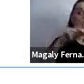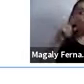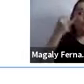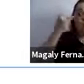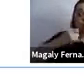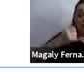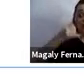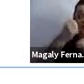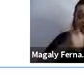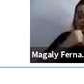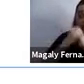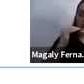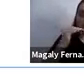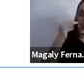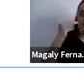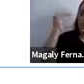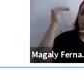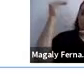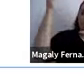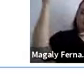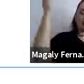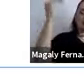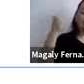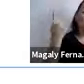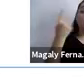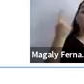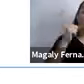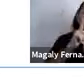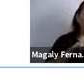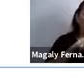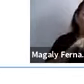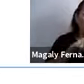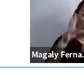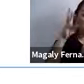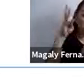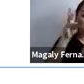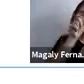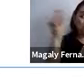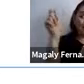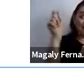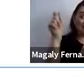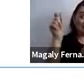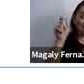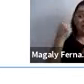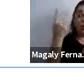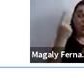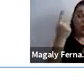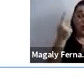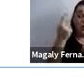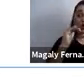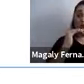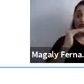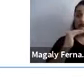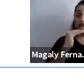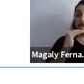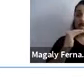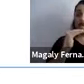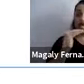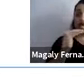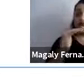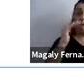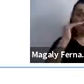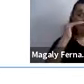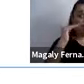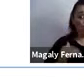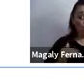creciendo. Es curioso que el único semestre en el cual las emisiones de carbono han sido